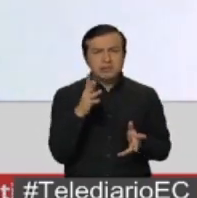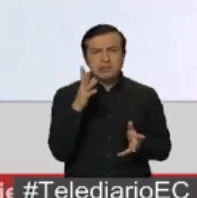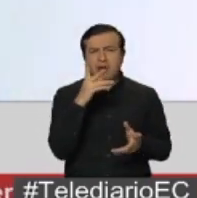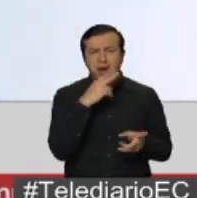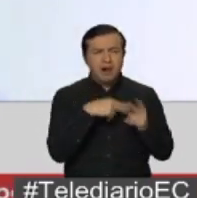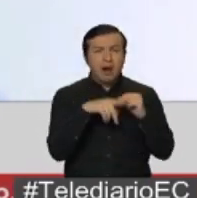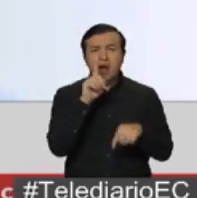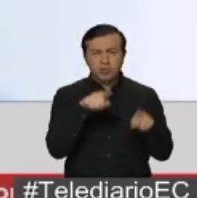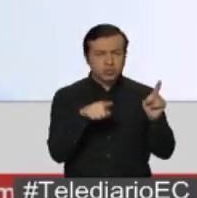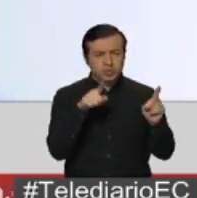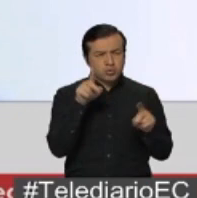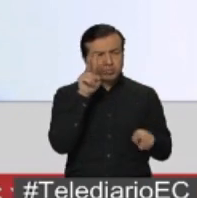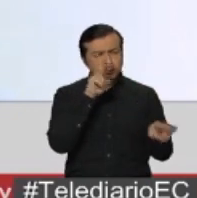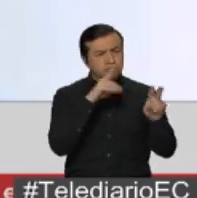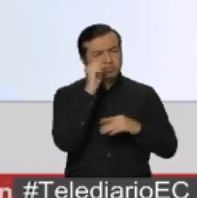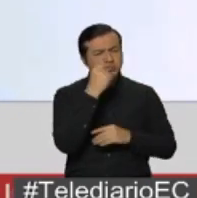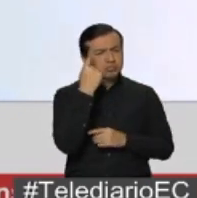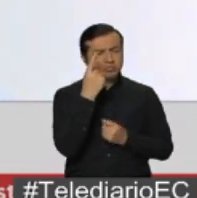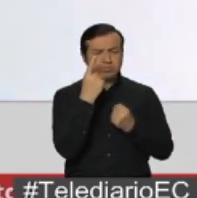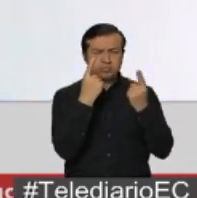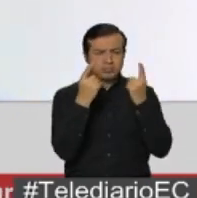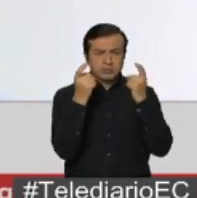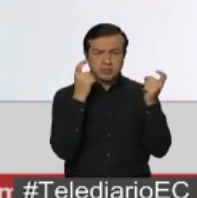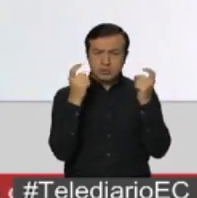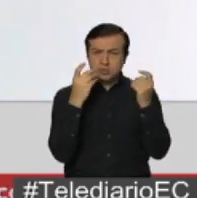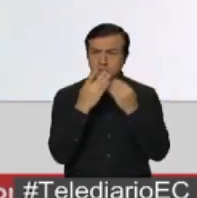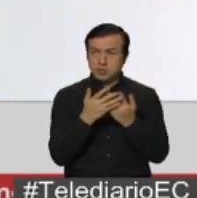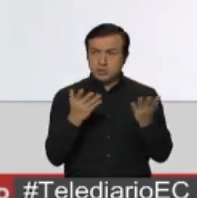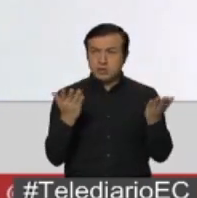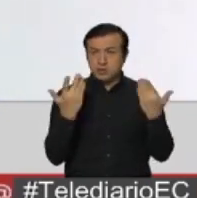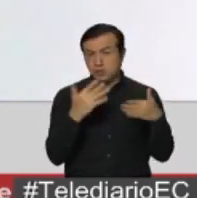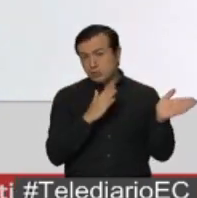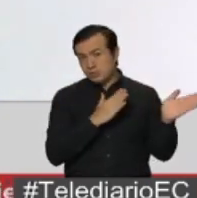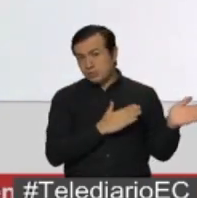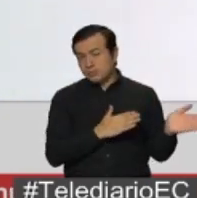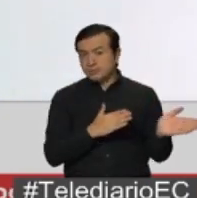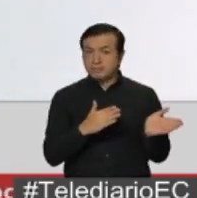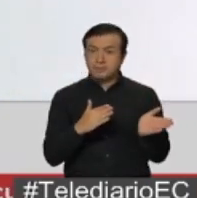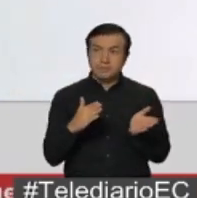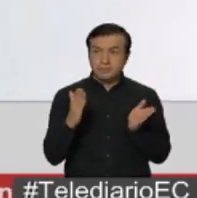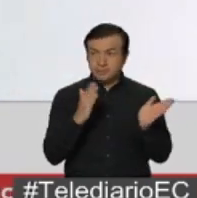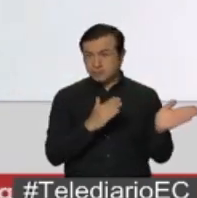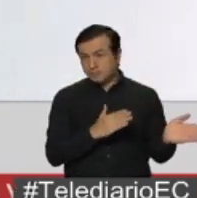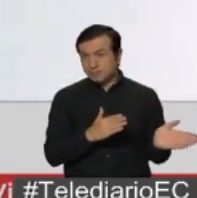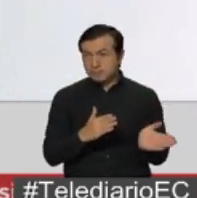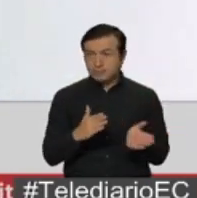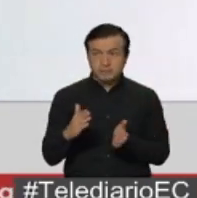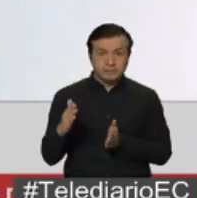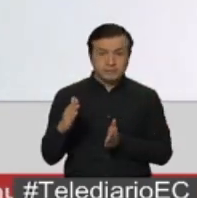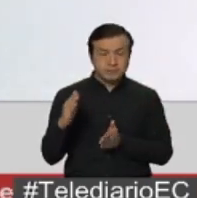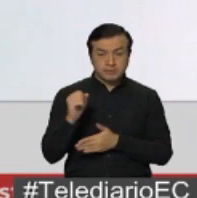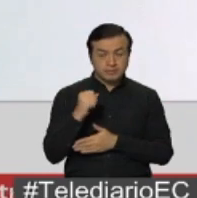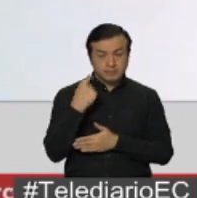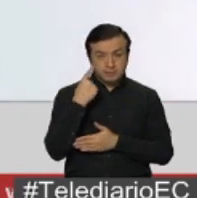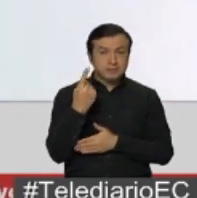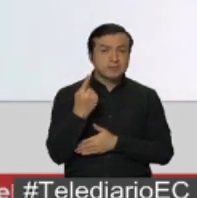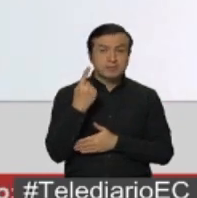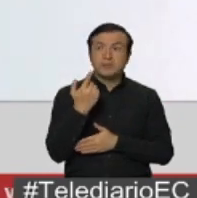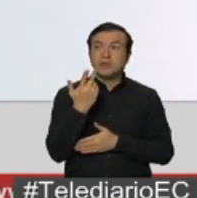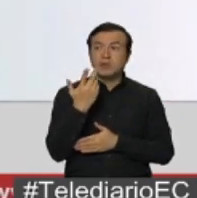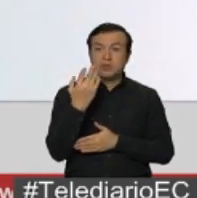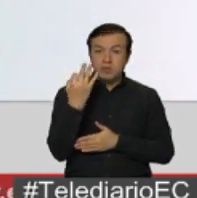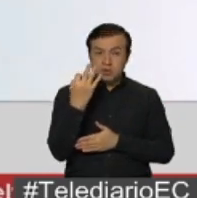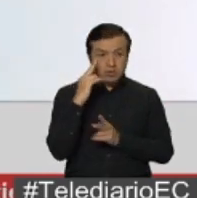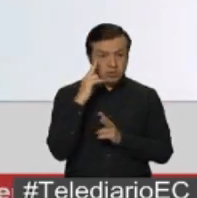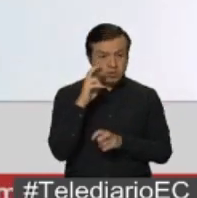que se utilizan en estas pruebas podrían estar y no corresponder directamente a las cepas que